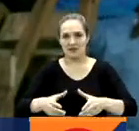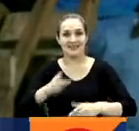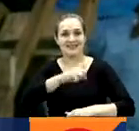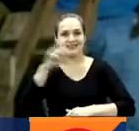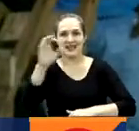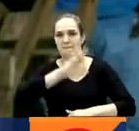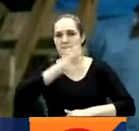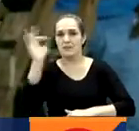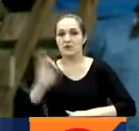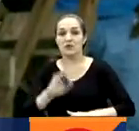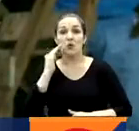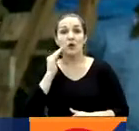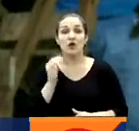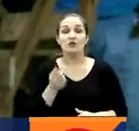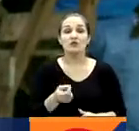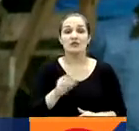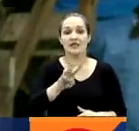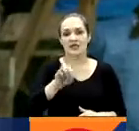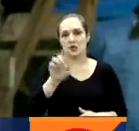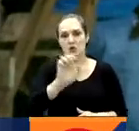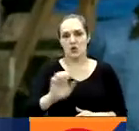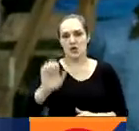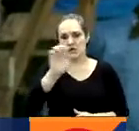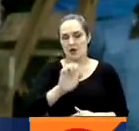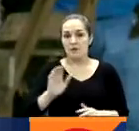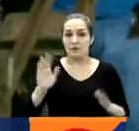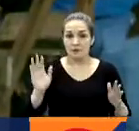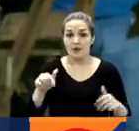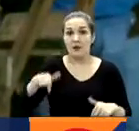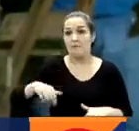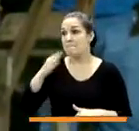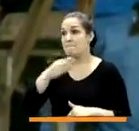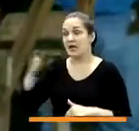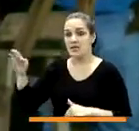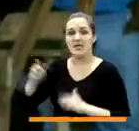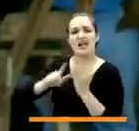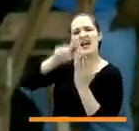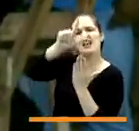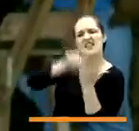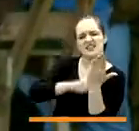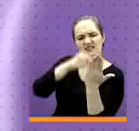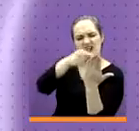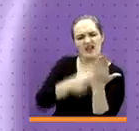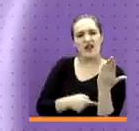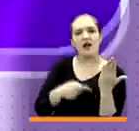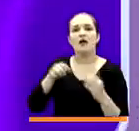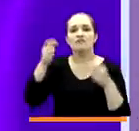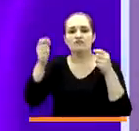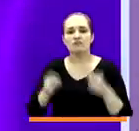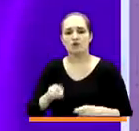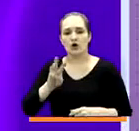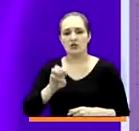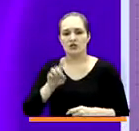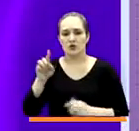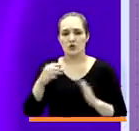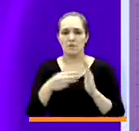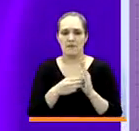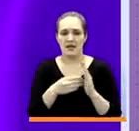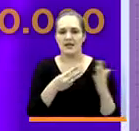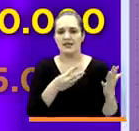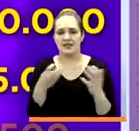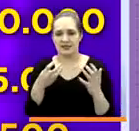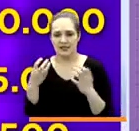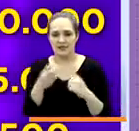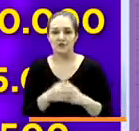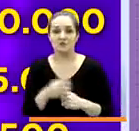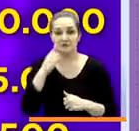aforo este 31 de enero. En Barranquilla nuestra lista básica tiene un costo de 81.300, y mientras ustedes